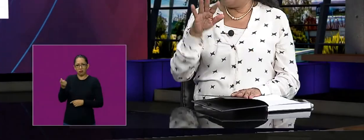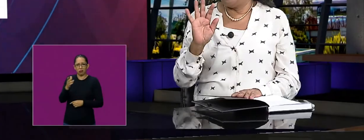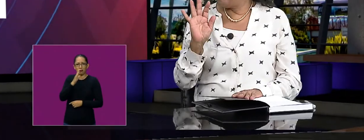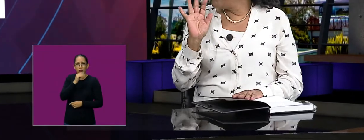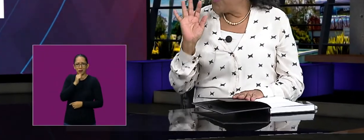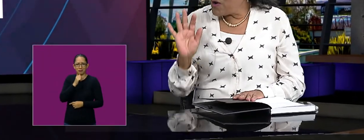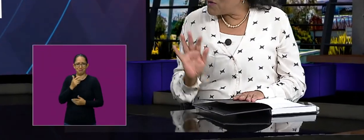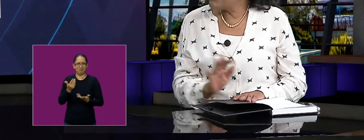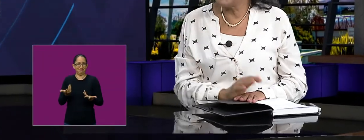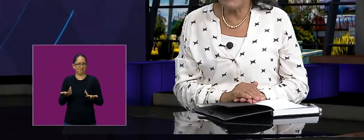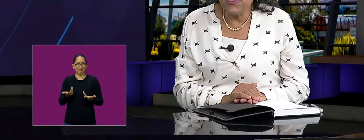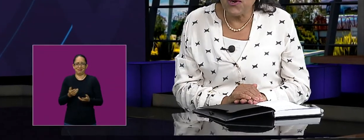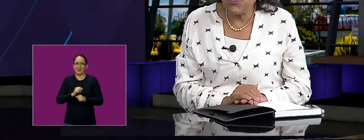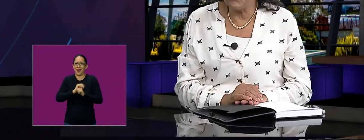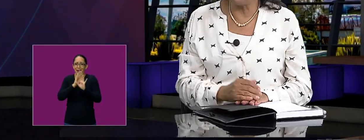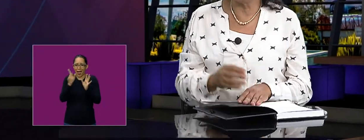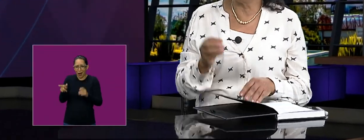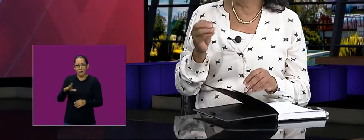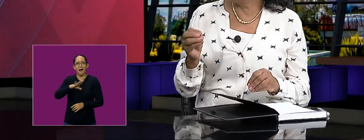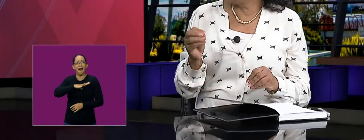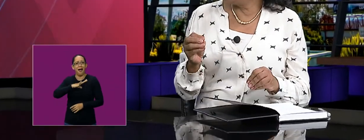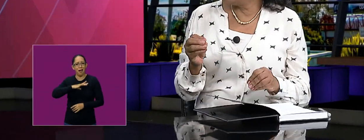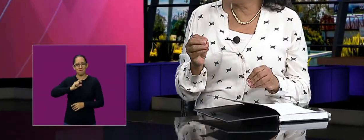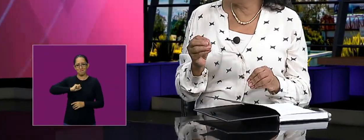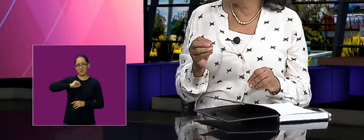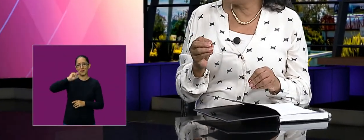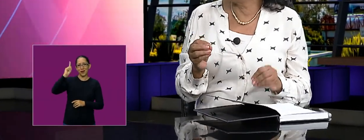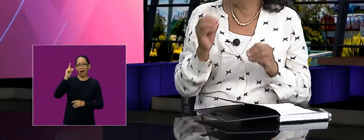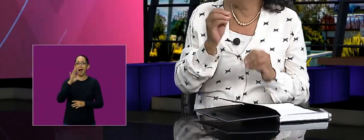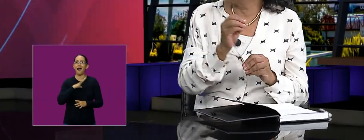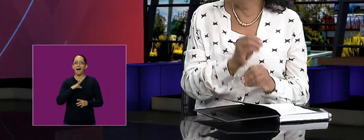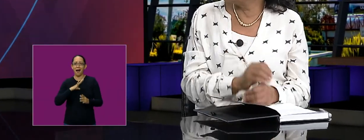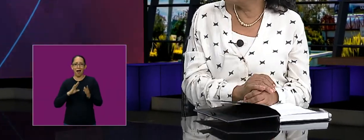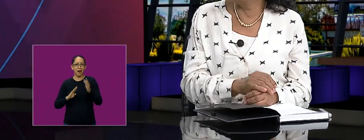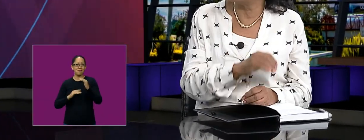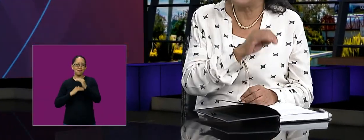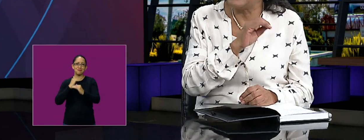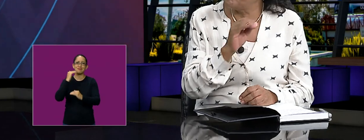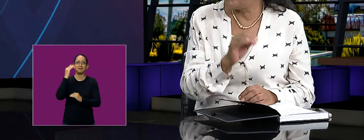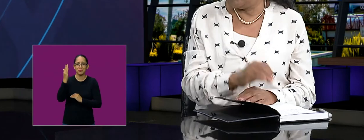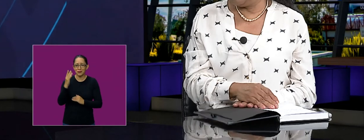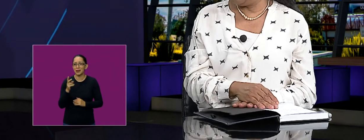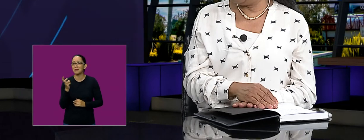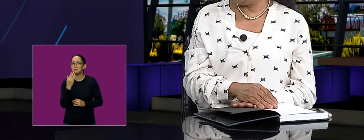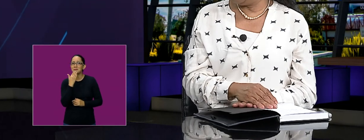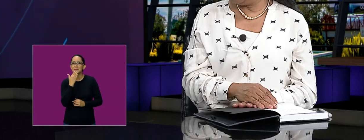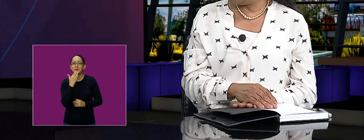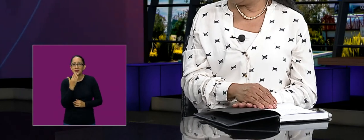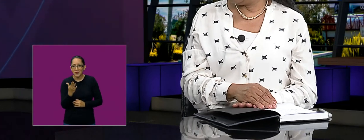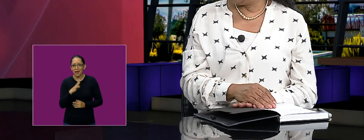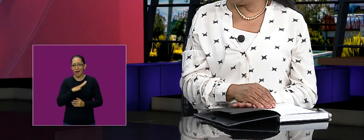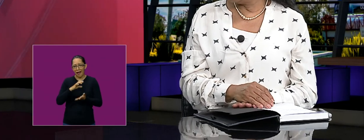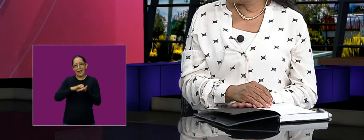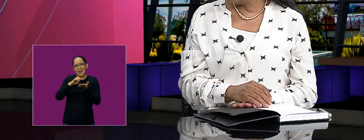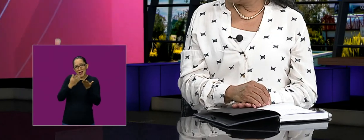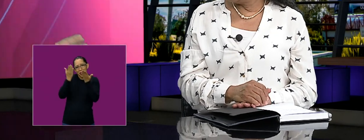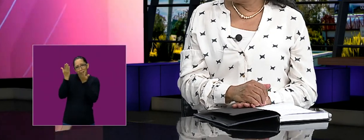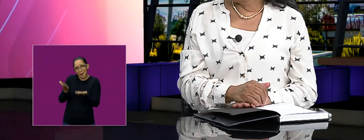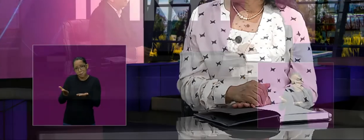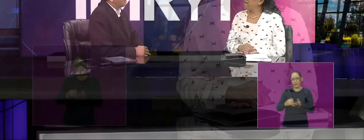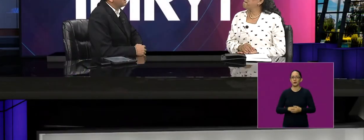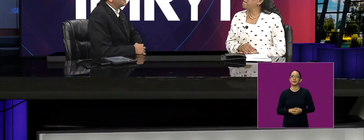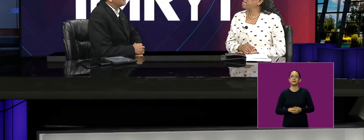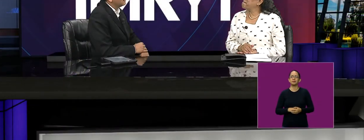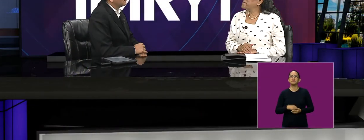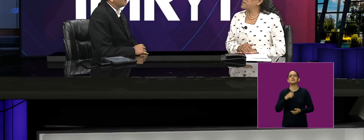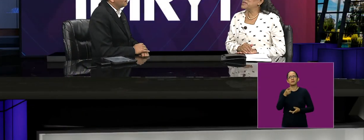exitosos. fabulosos, exitosos, pero más que nada que aprendemos mucho de ellos. Son ejemplos. ¿Dónde te pueden contactar, Elvira? ¿Dónde puede